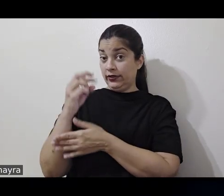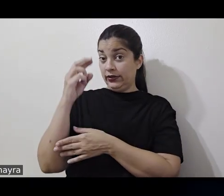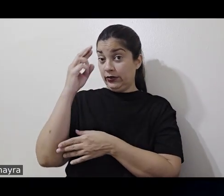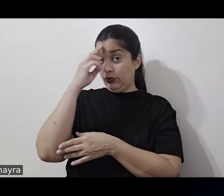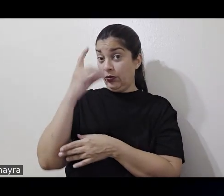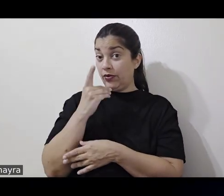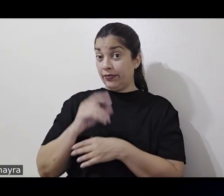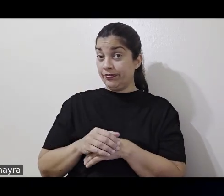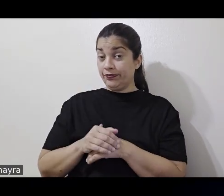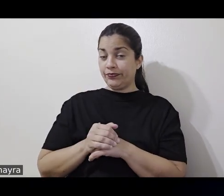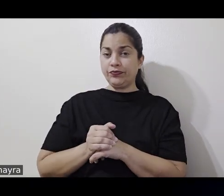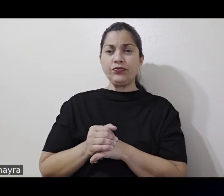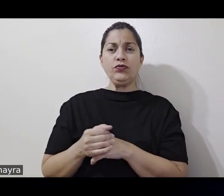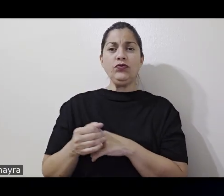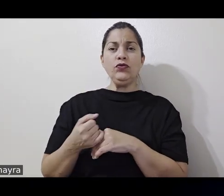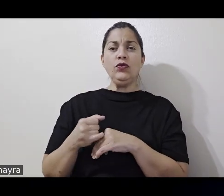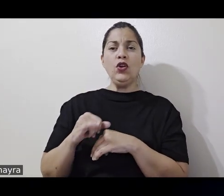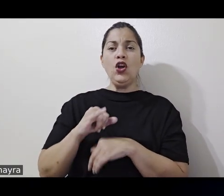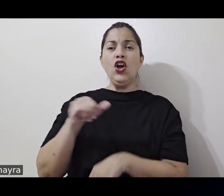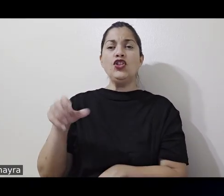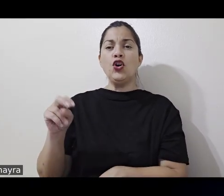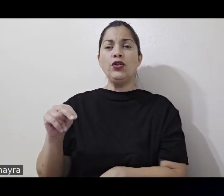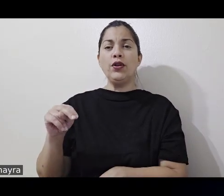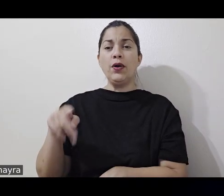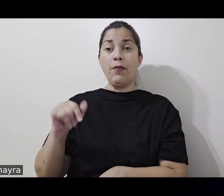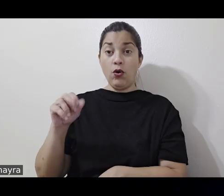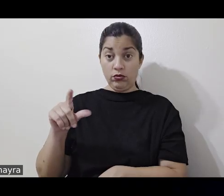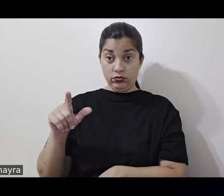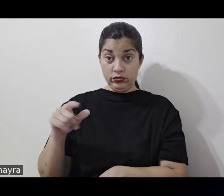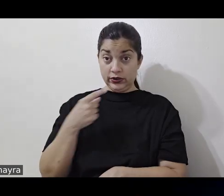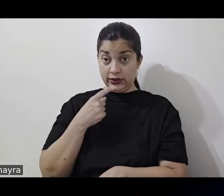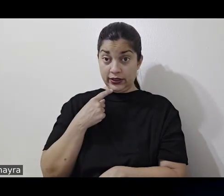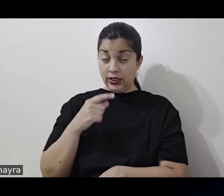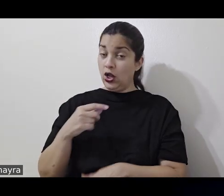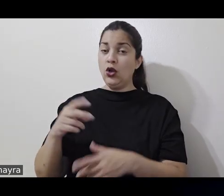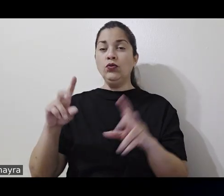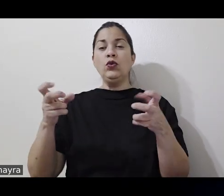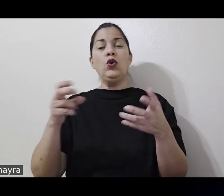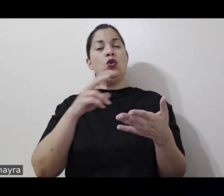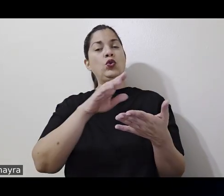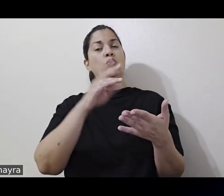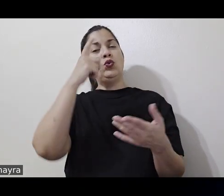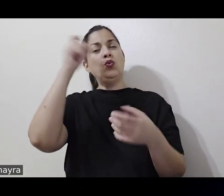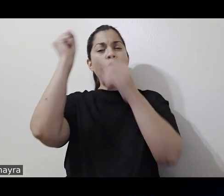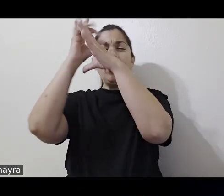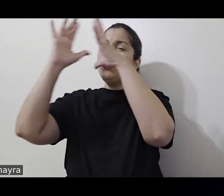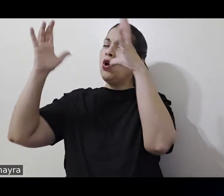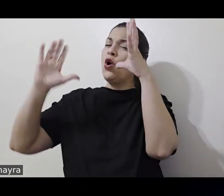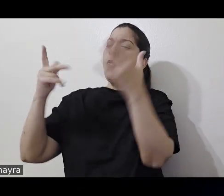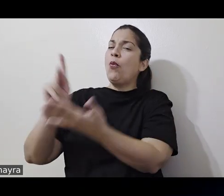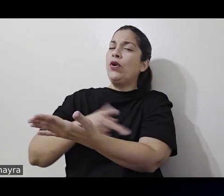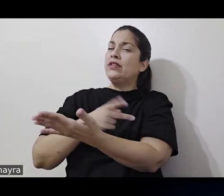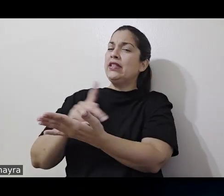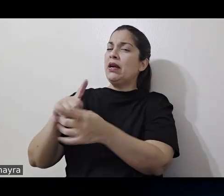que es de John Paul Richter. Él dijo, los sueños son una especie de poesía involuntaria. Y